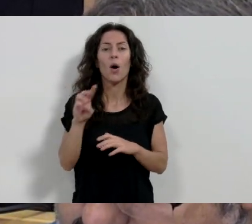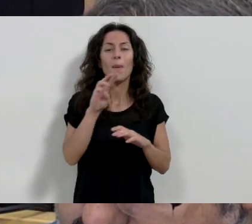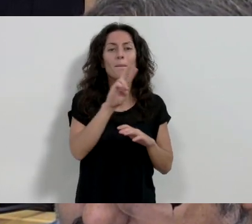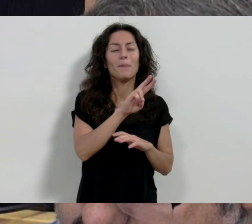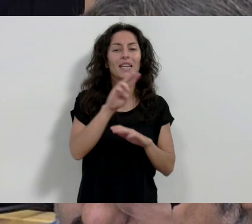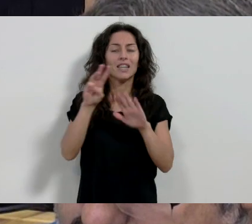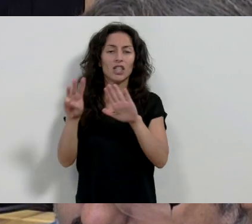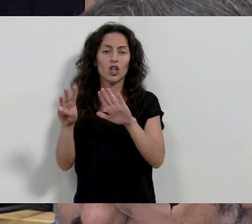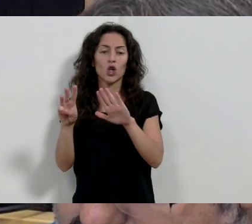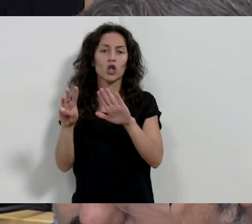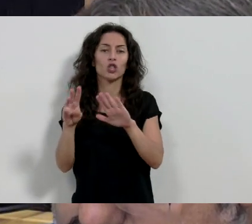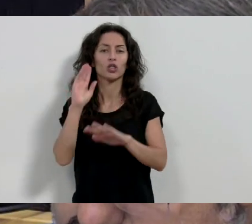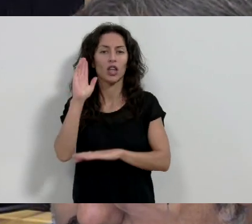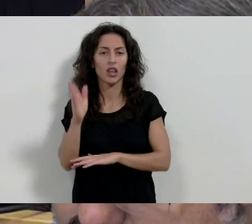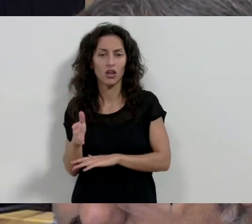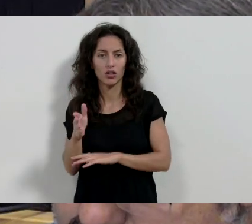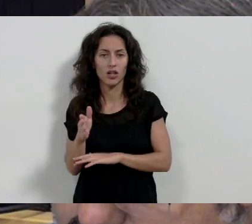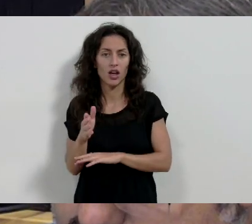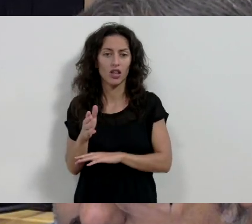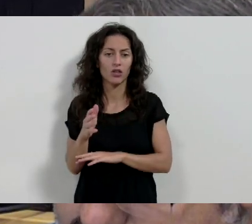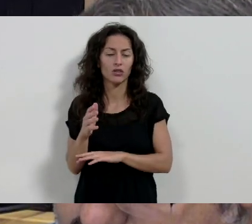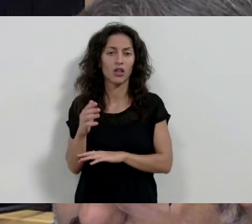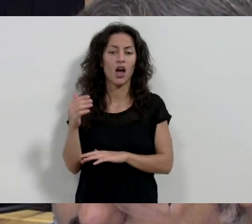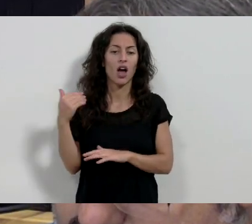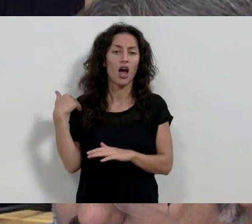llevamos 113. Como lo digo, aumentamos